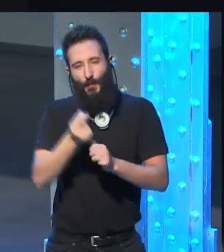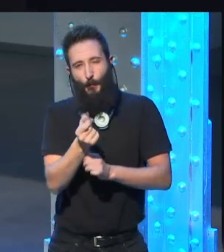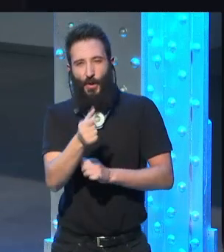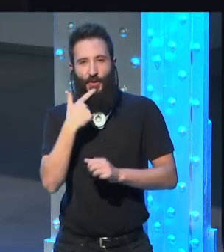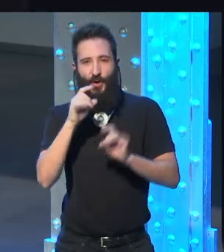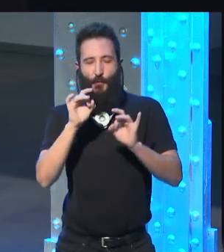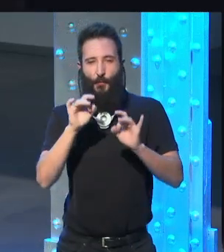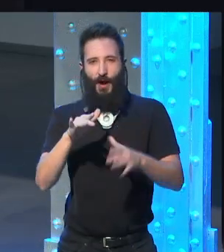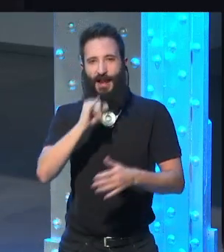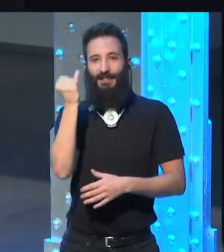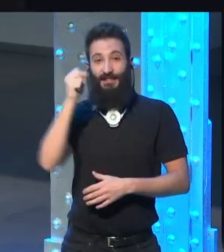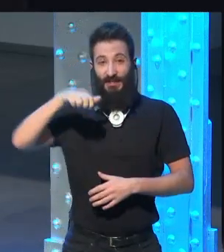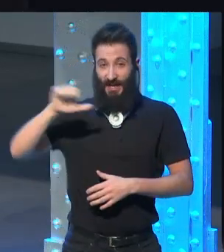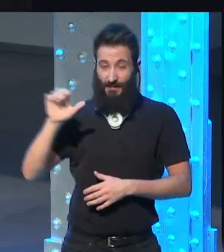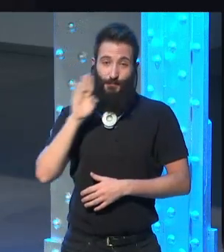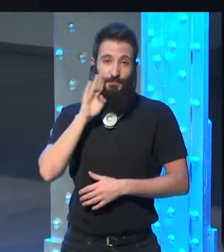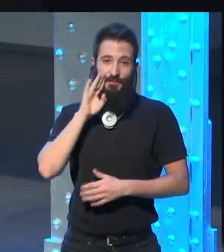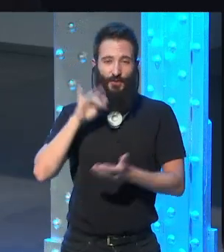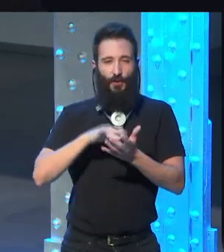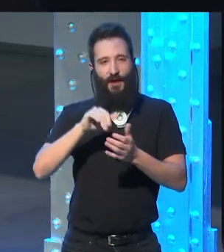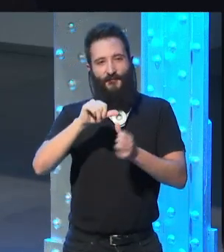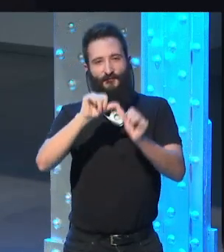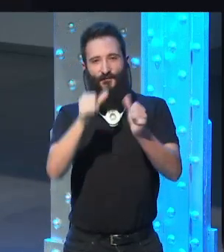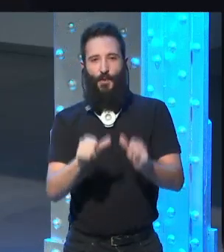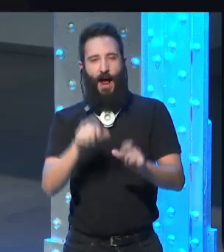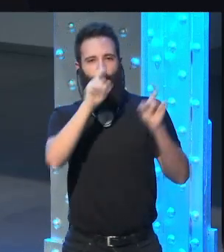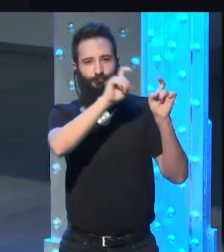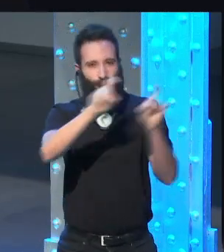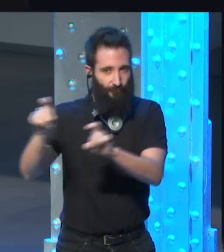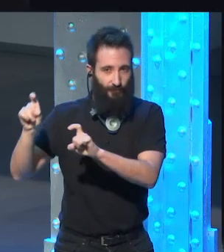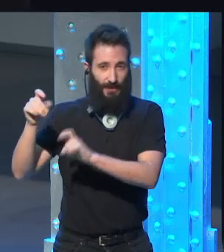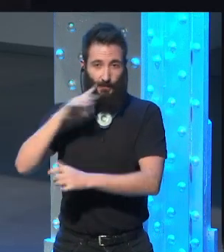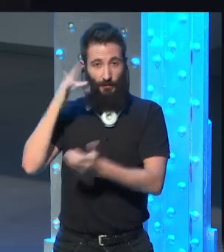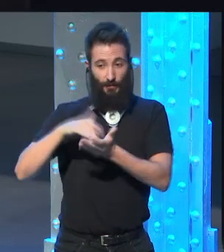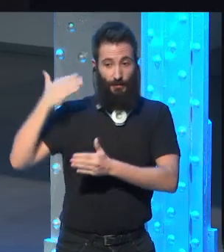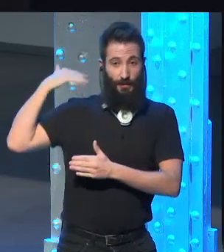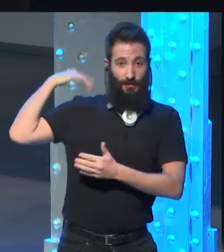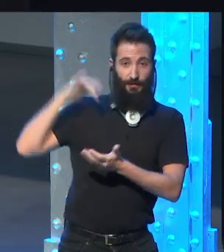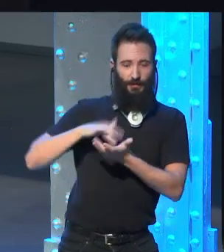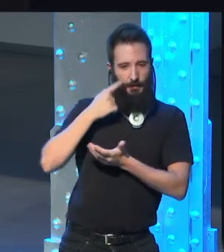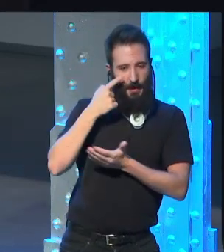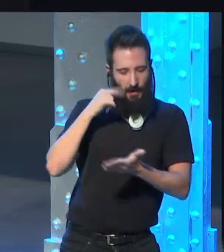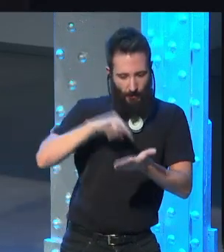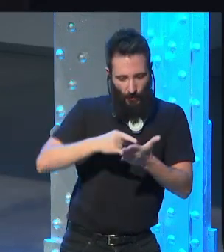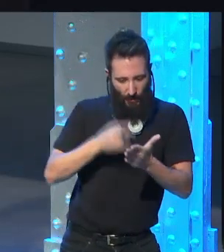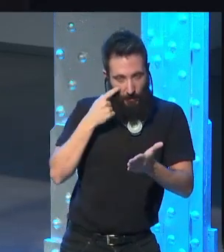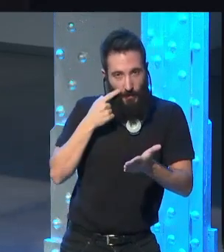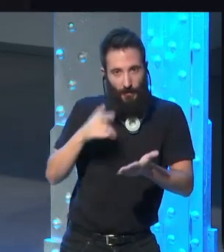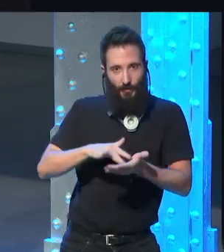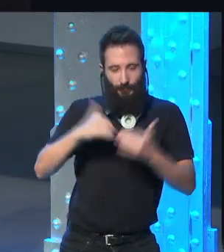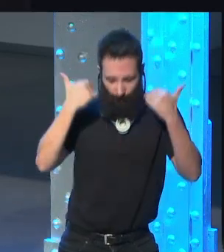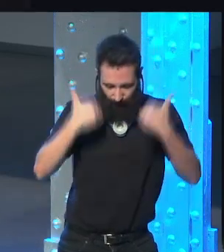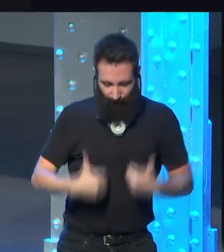yo lo veo mucho, como dice Jane, de un punto de vista didáctico. Yo, cuando empecé a ver el potencial que eso tenía, automáticamente me vi a